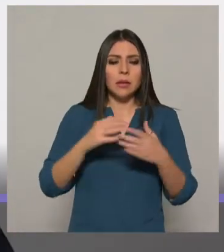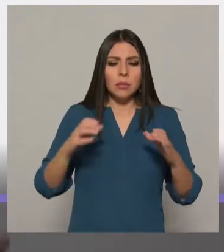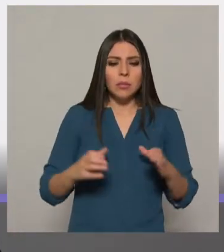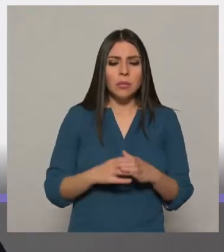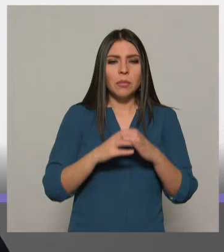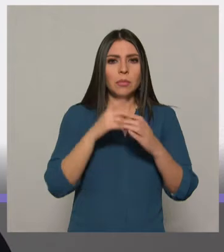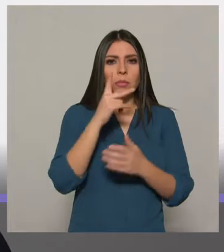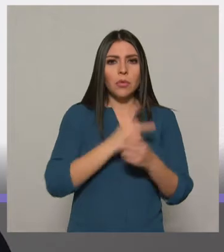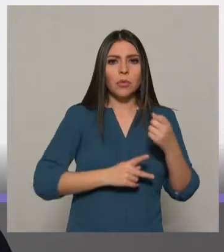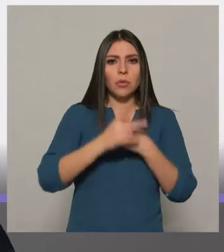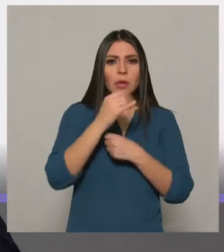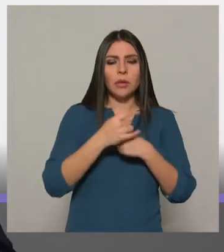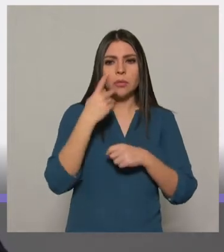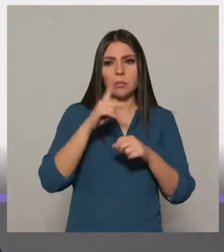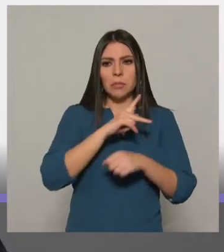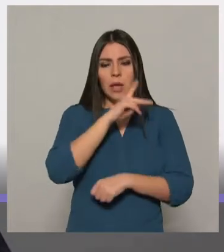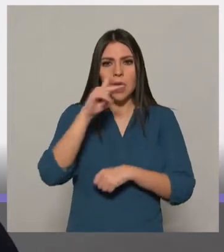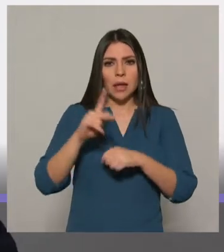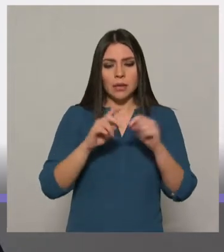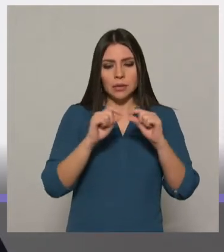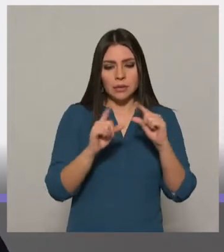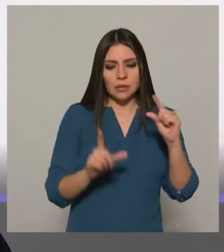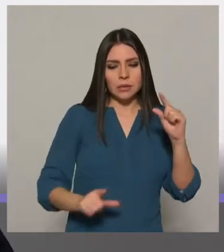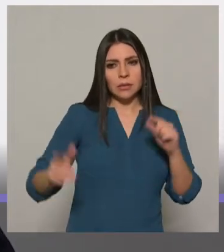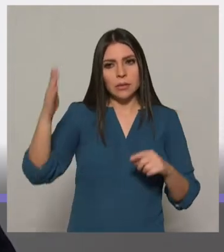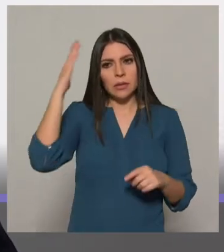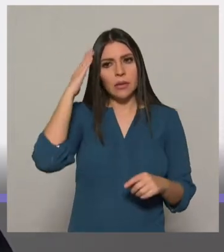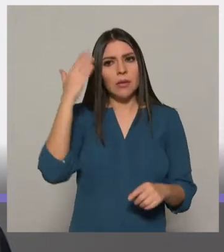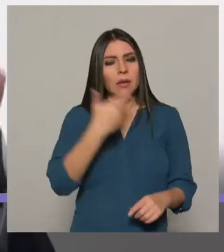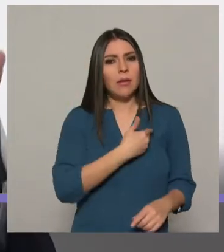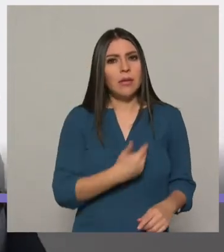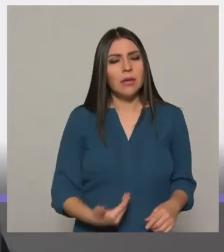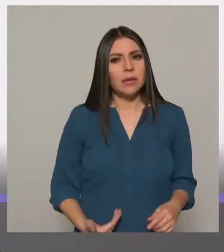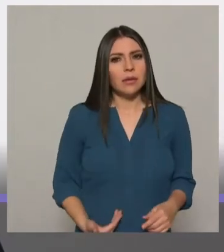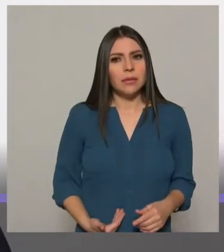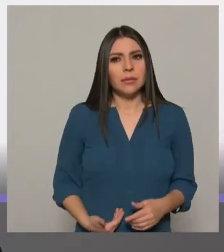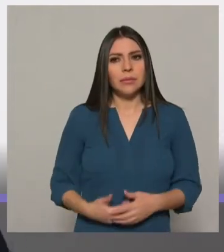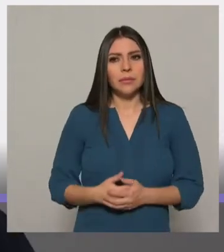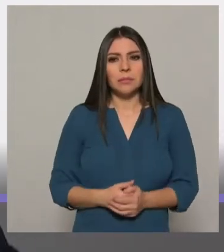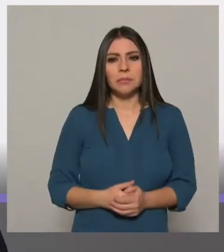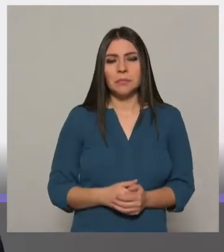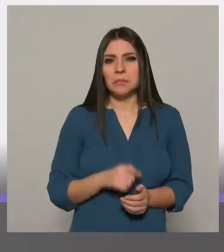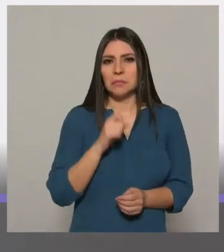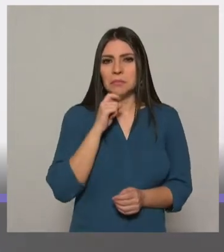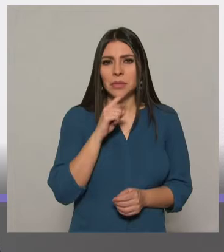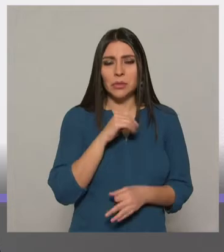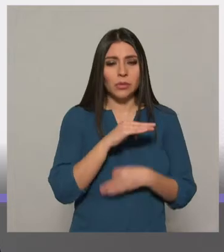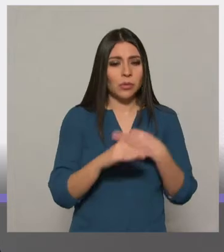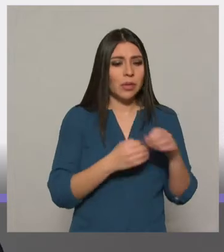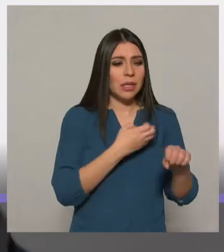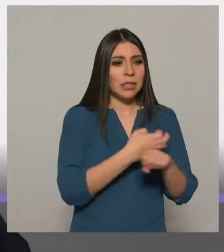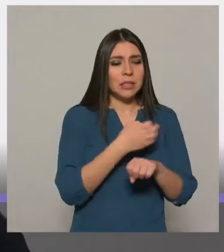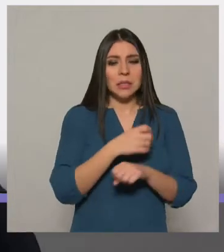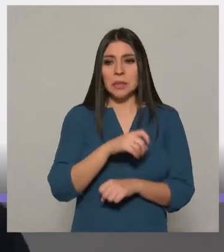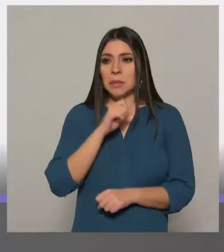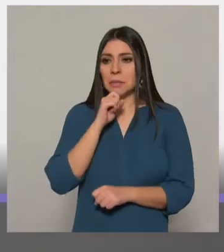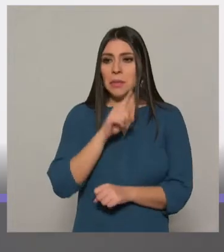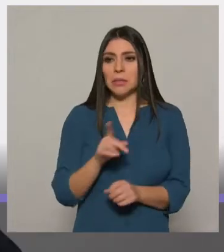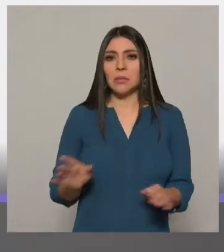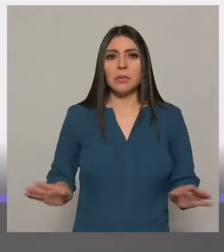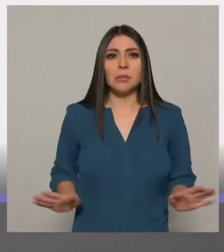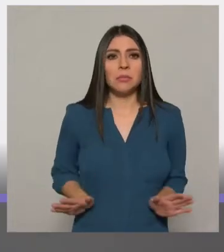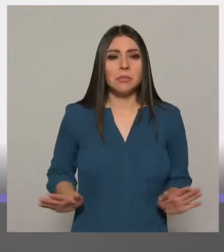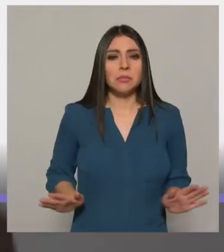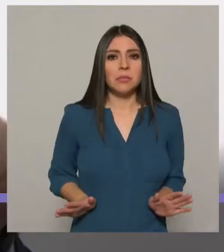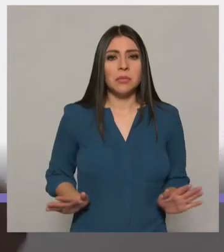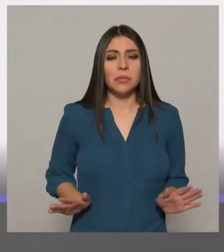que encabeza el presidente de la República. Y es el mismo estilo en todos los estados. Es el mismo estilo